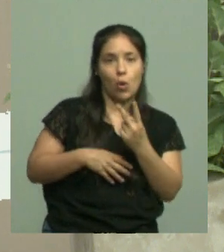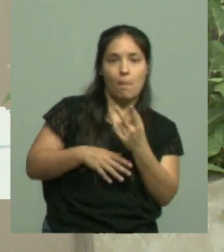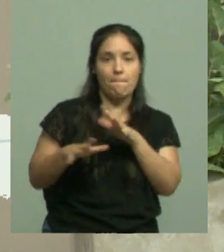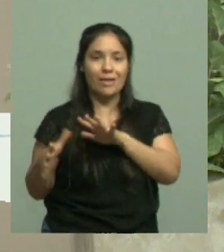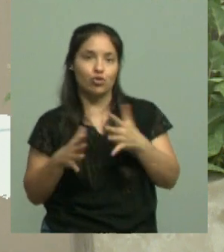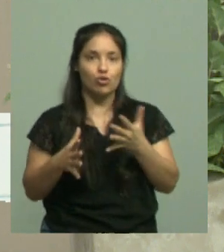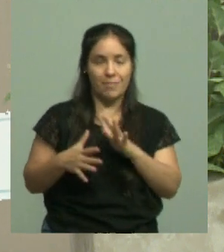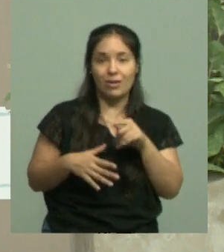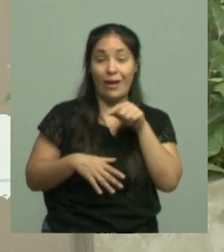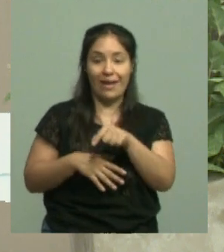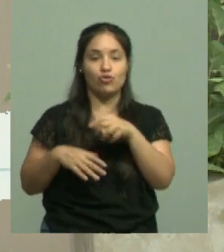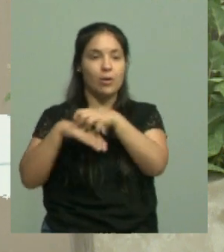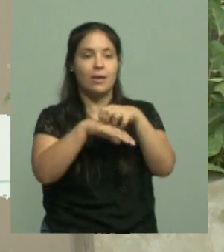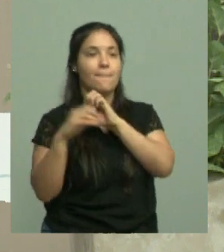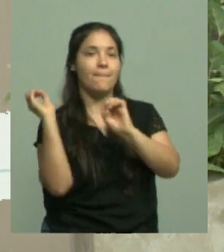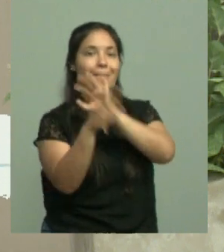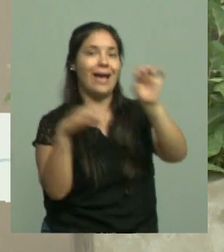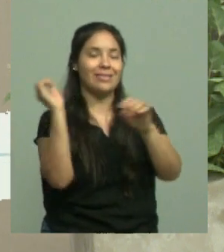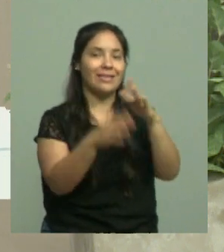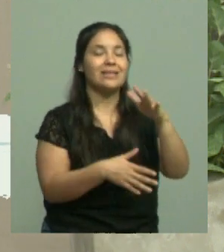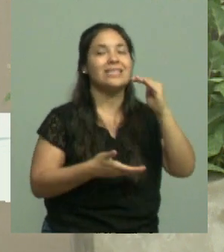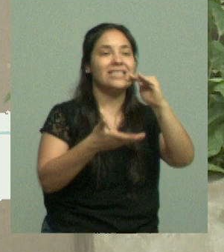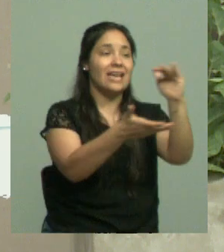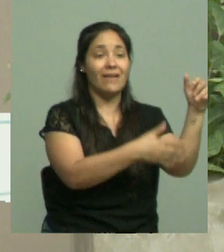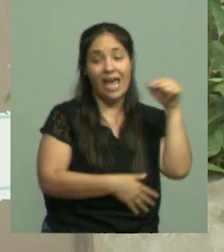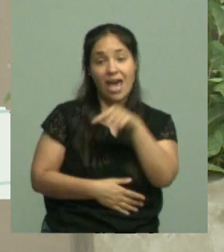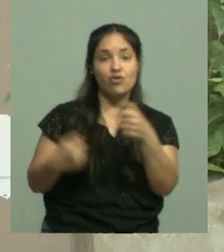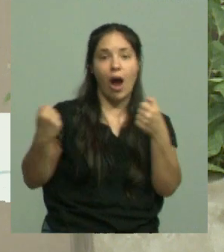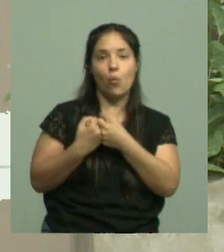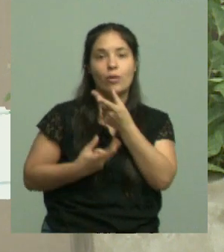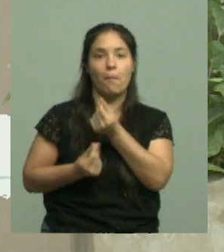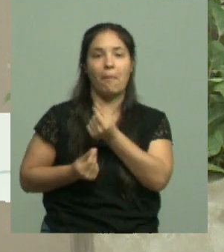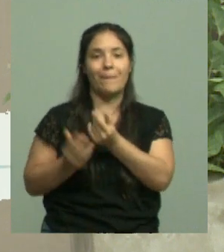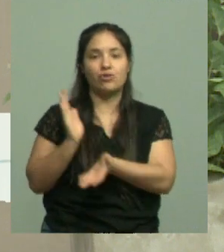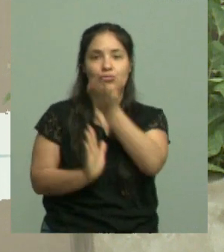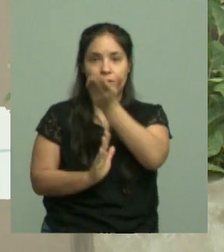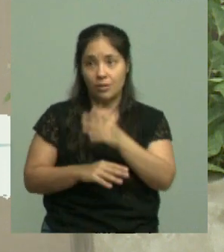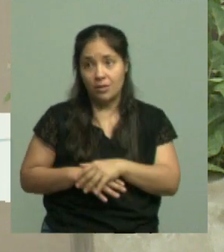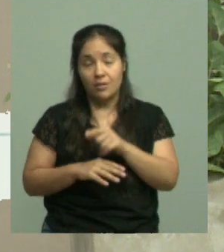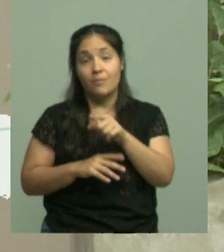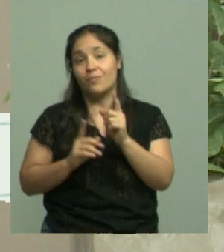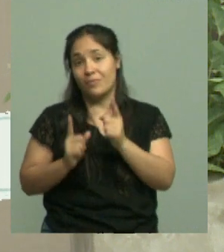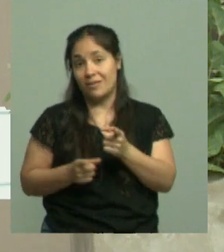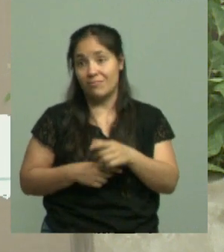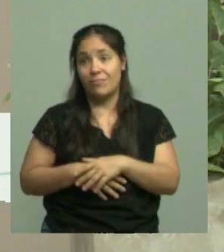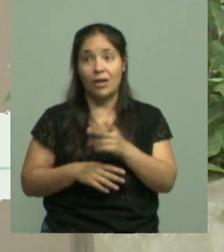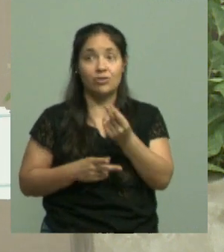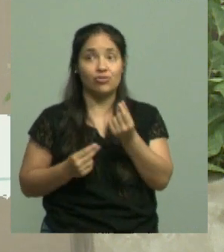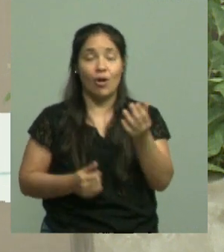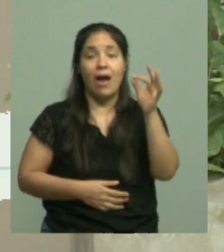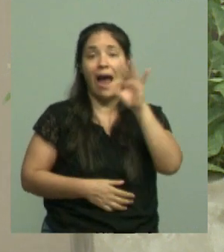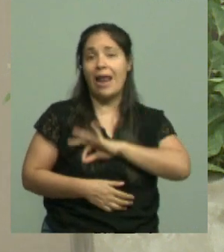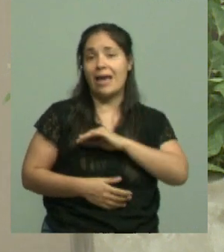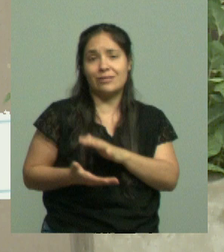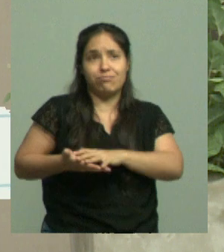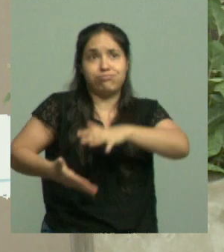la yerba en la góndola y que son las que fijan el hacen las precio distintas en el marcas. campo y fijan el precio en la góndola y se quedan con márgenes de